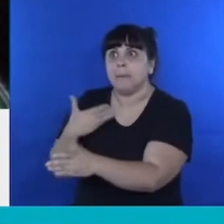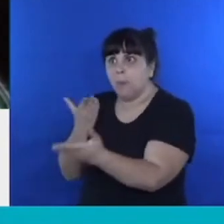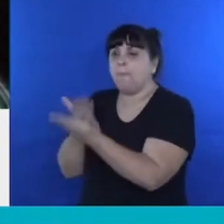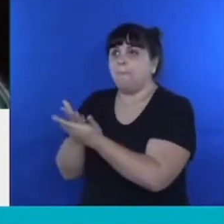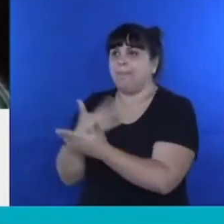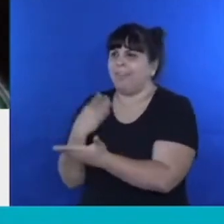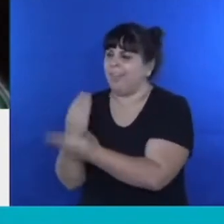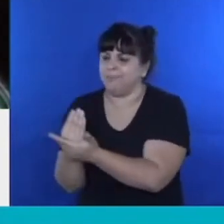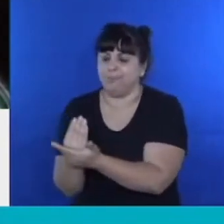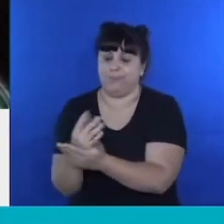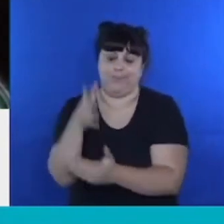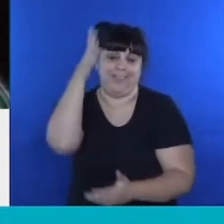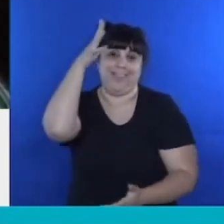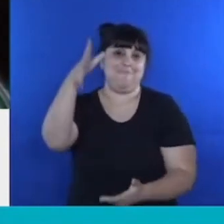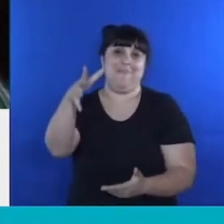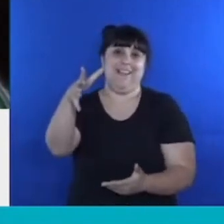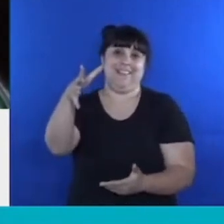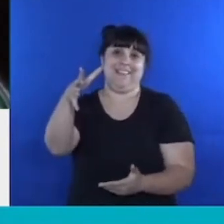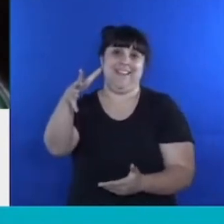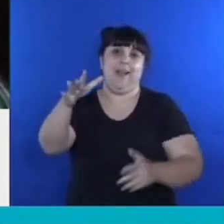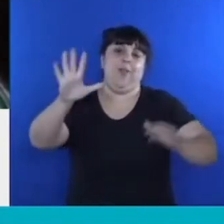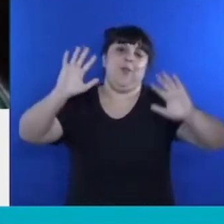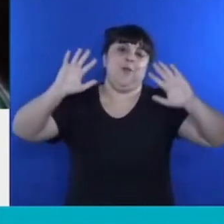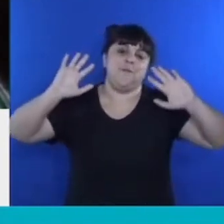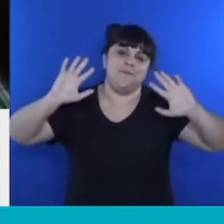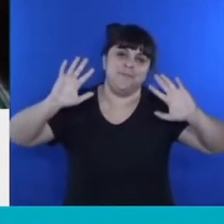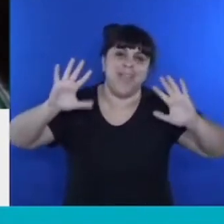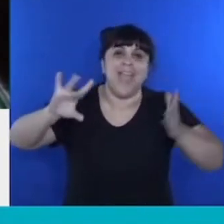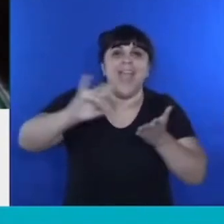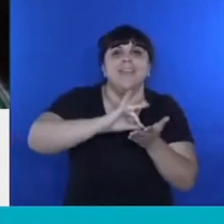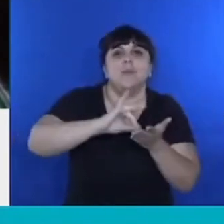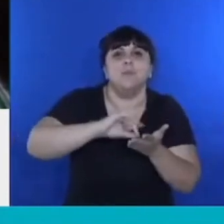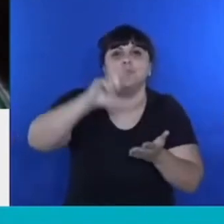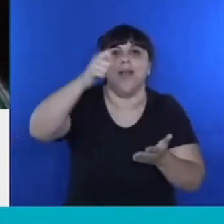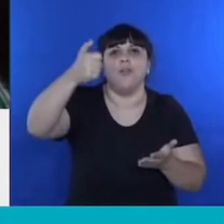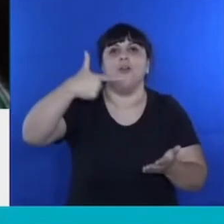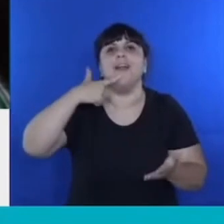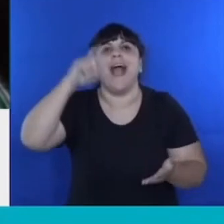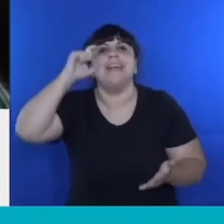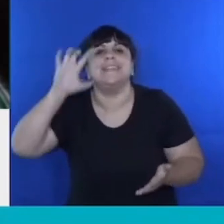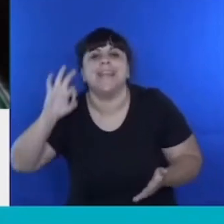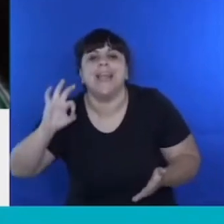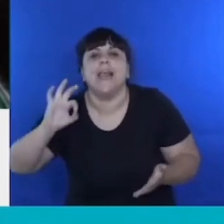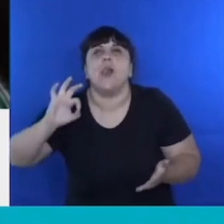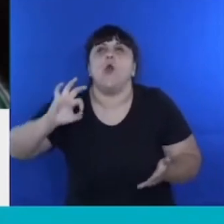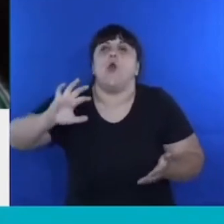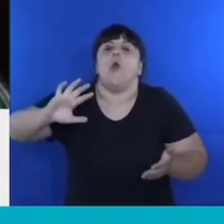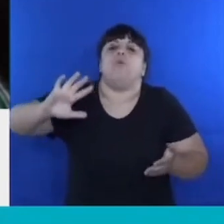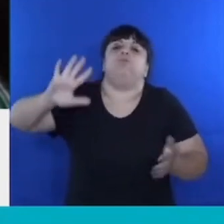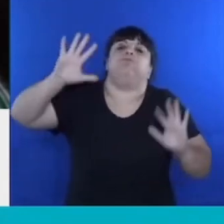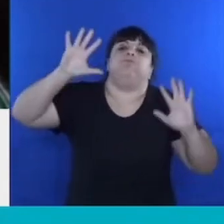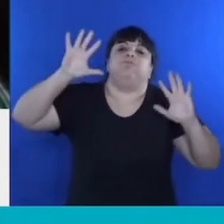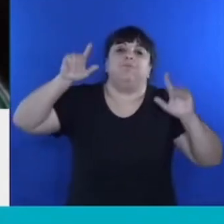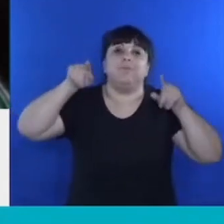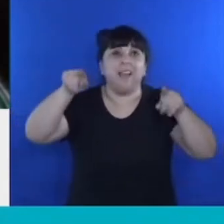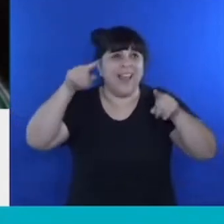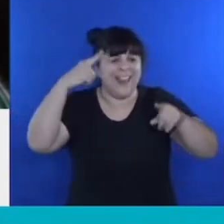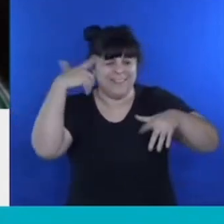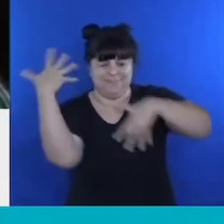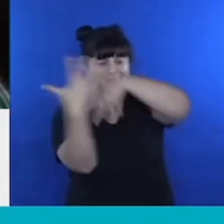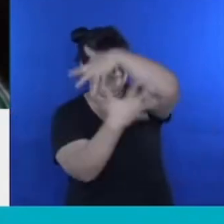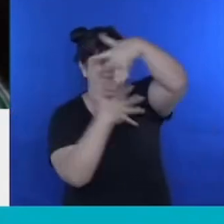de terror. Ni hablar lo del diputado Castelo, que, bueno, tiene una